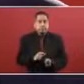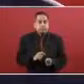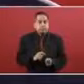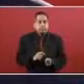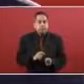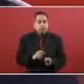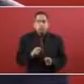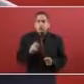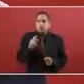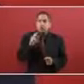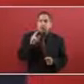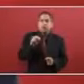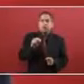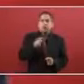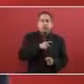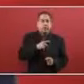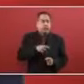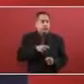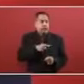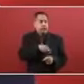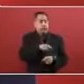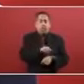en vez de defender a ciegas